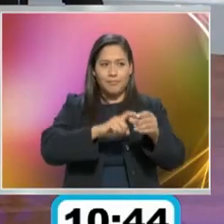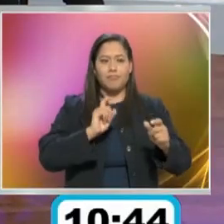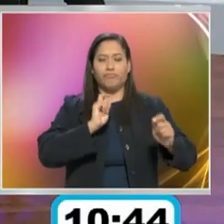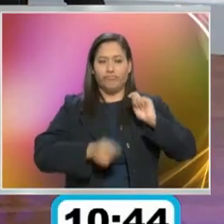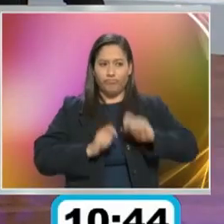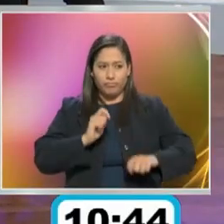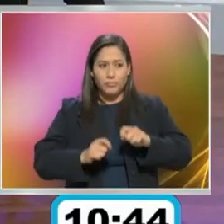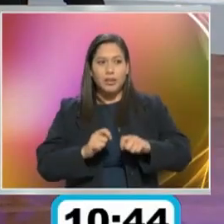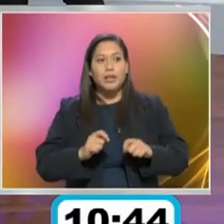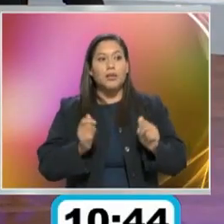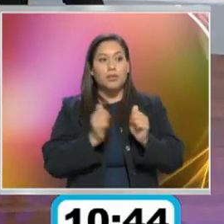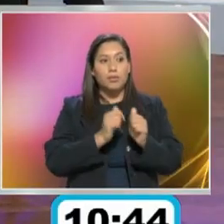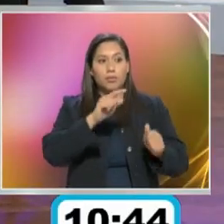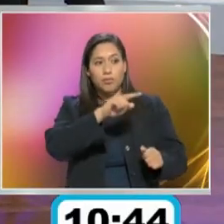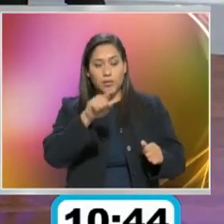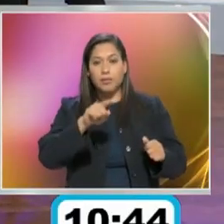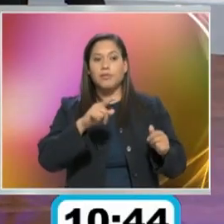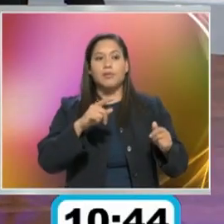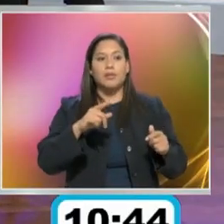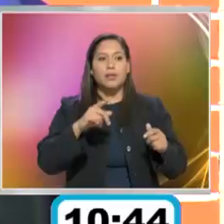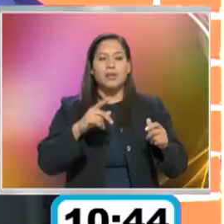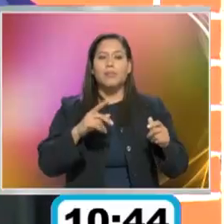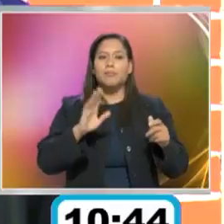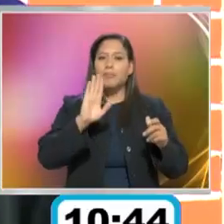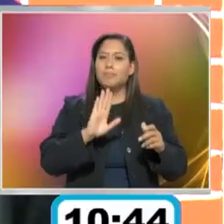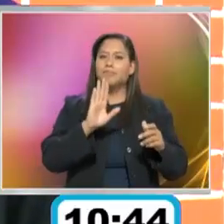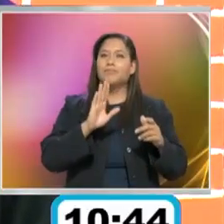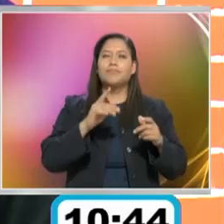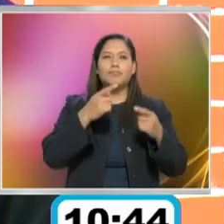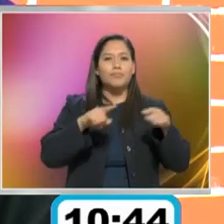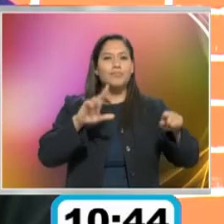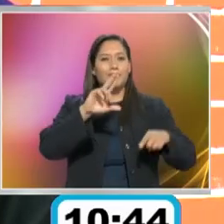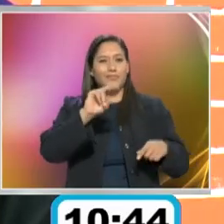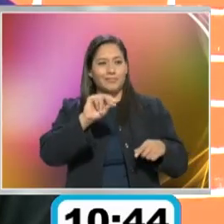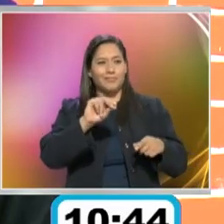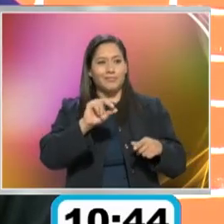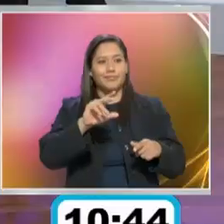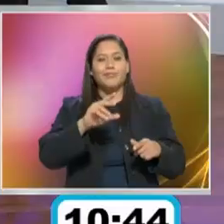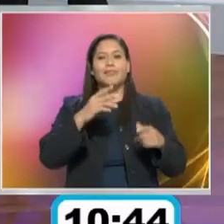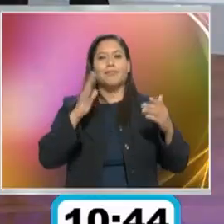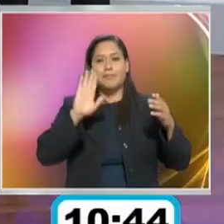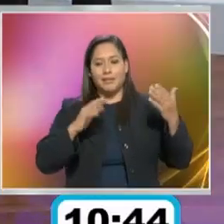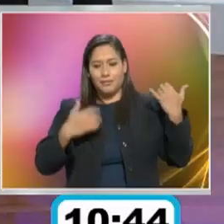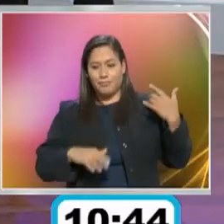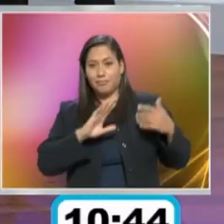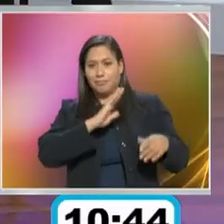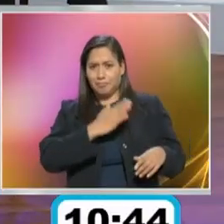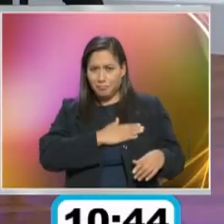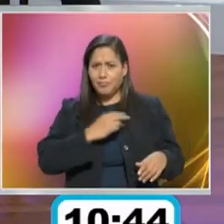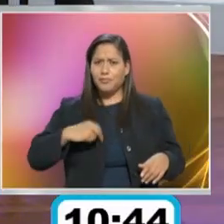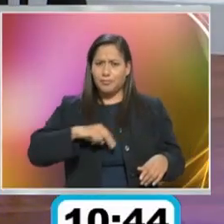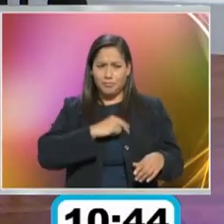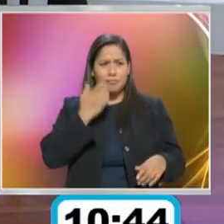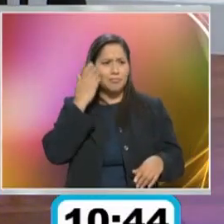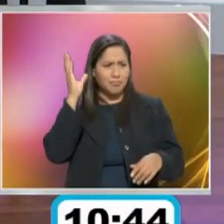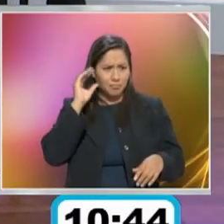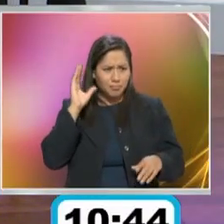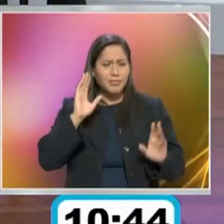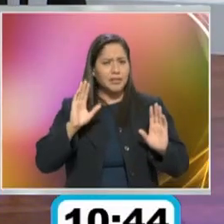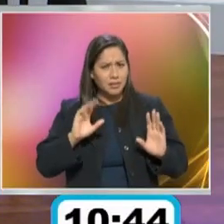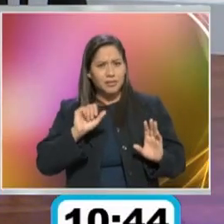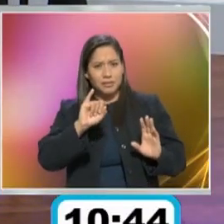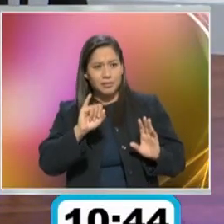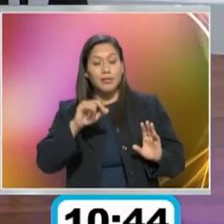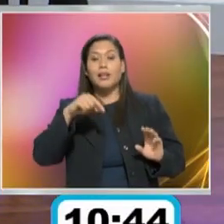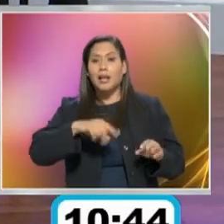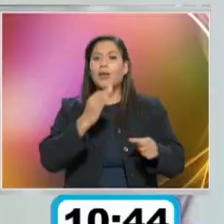él adecuamos un ritmo muy ochentero con ese estilo del rock en español. Ahí está. ¿Queremos escucharlo, no, Gaby? Así es, ¿qué vamos a